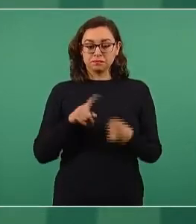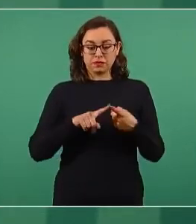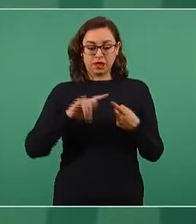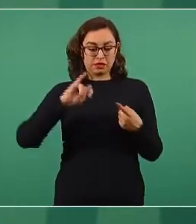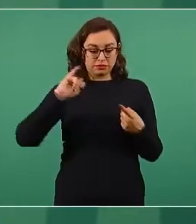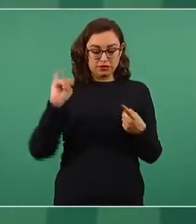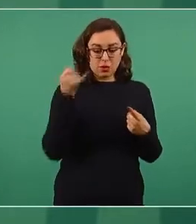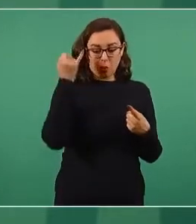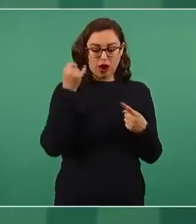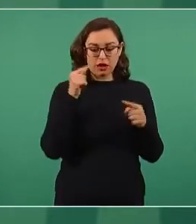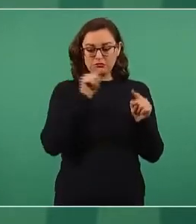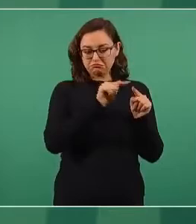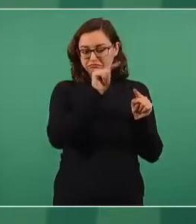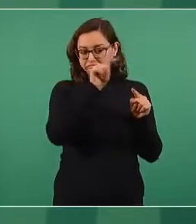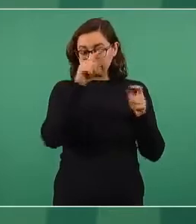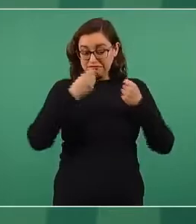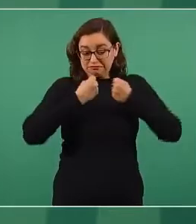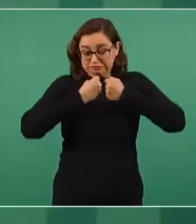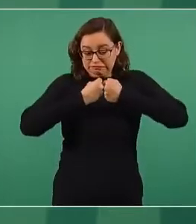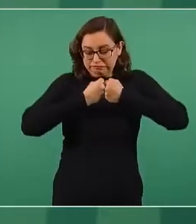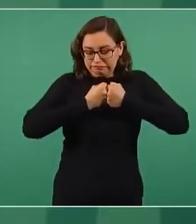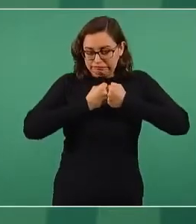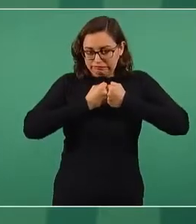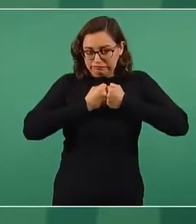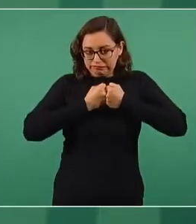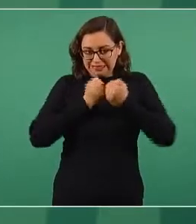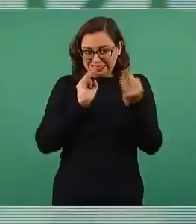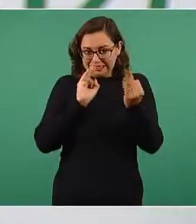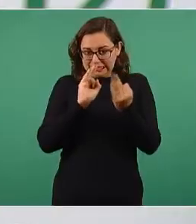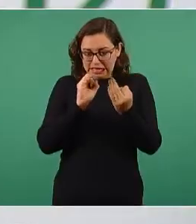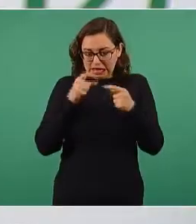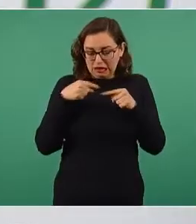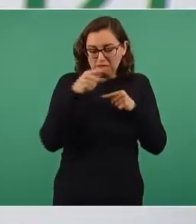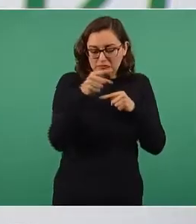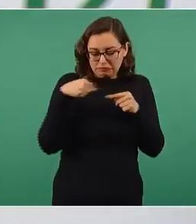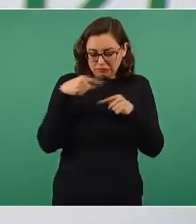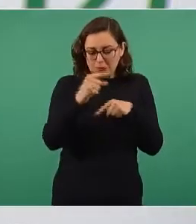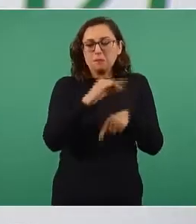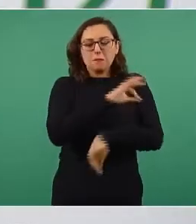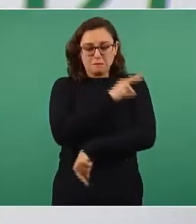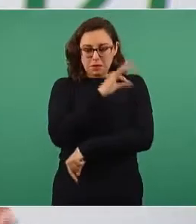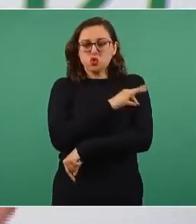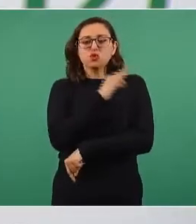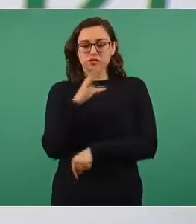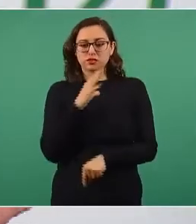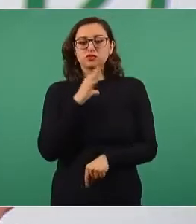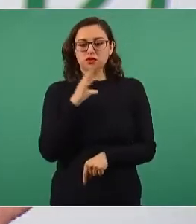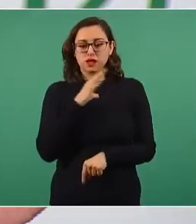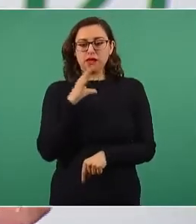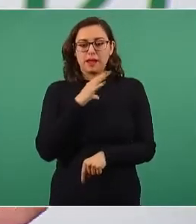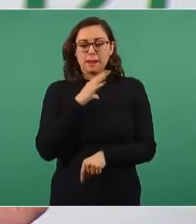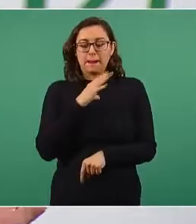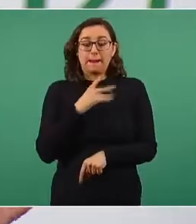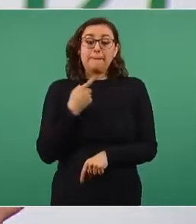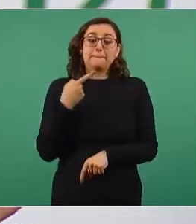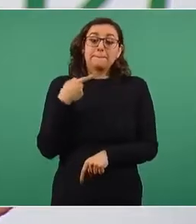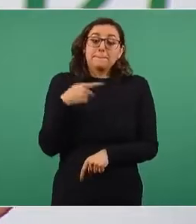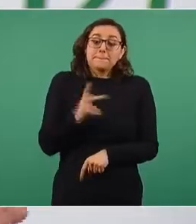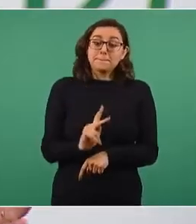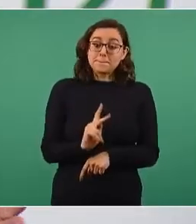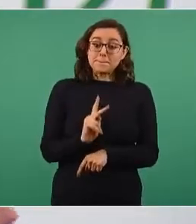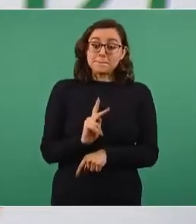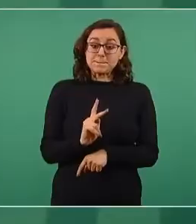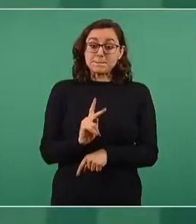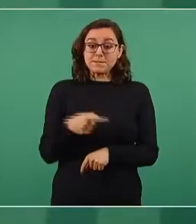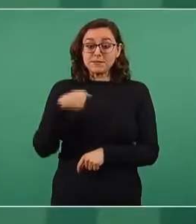en otros puntos. Pero no creemos, yo creo que la decisión que se toma de 18 a